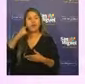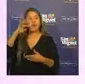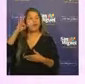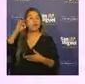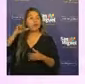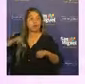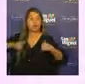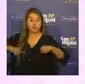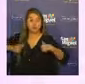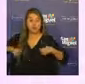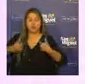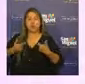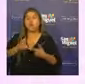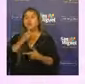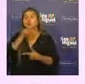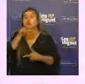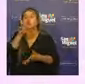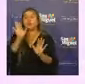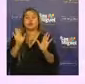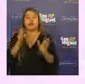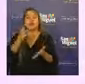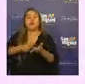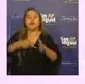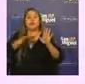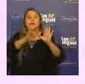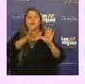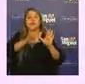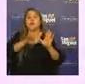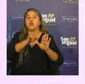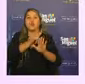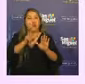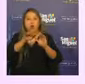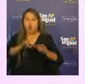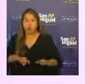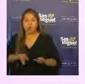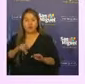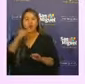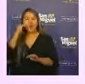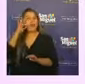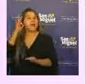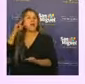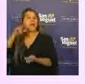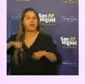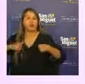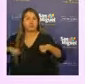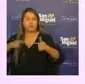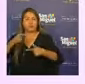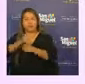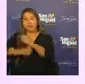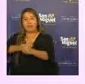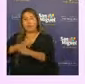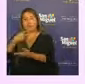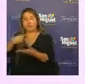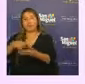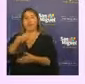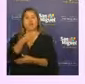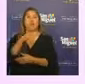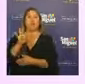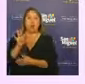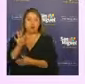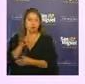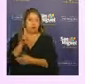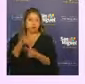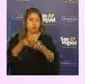adolescentes del 2010, que no es lo mismo las niñas, niños y adolescentes del